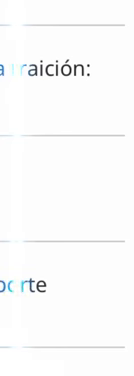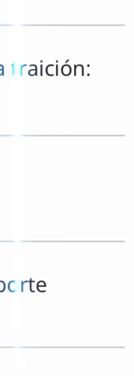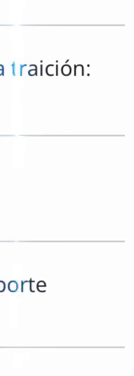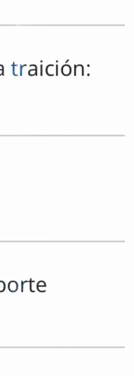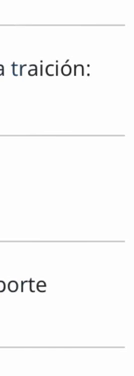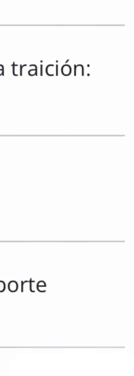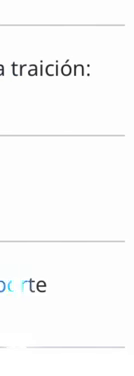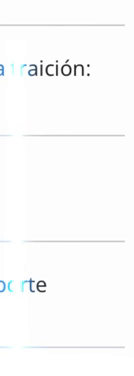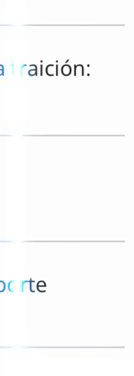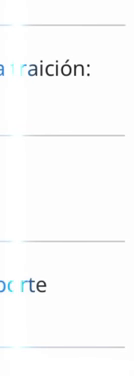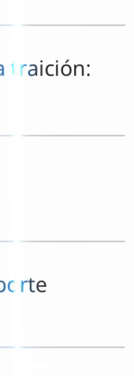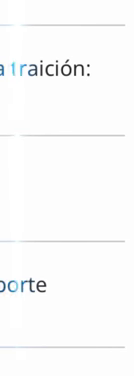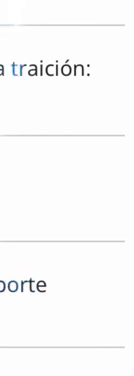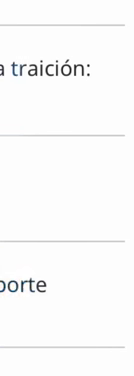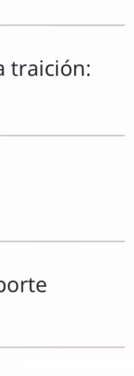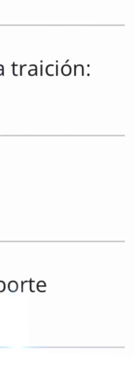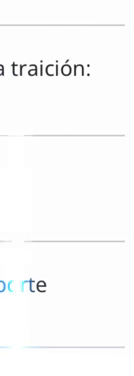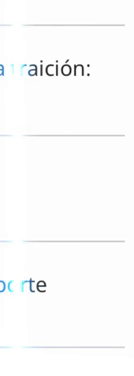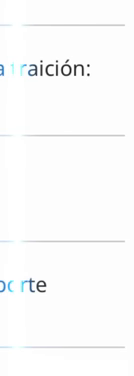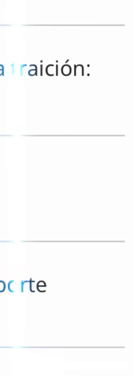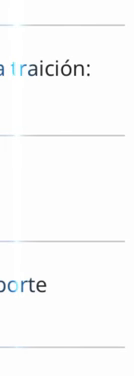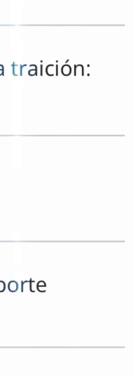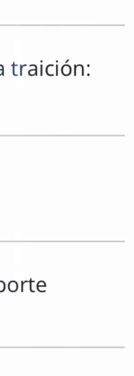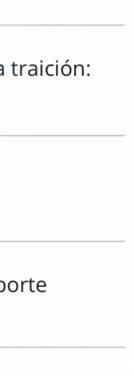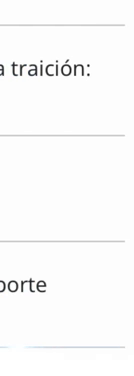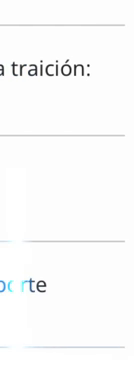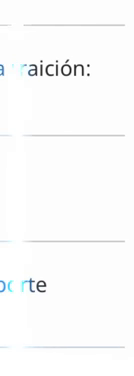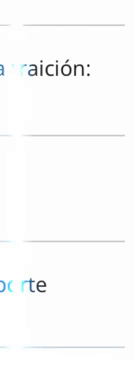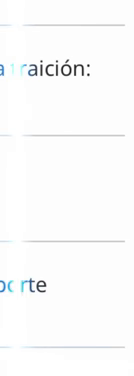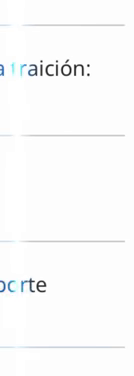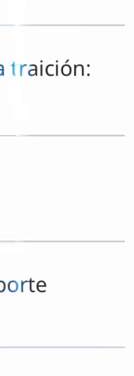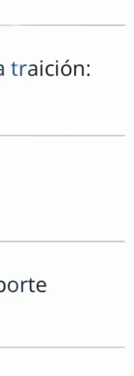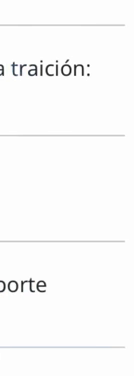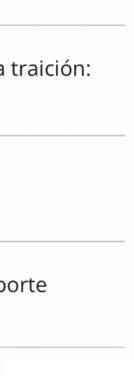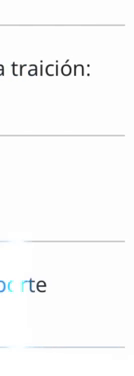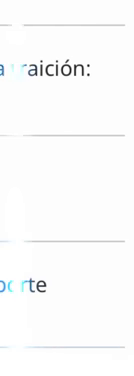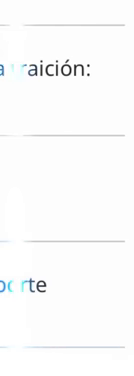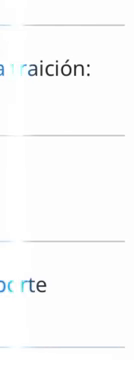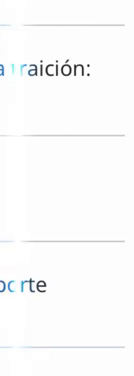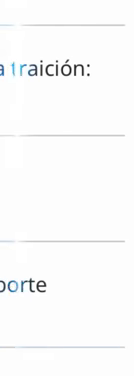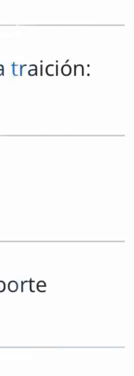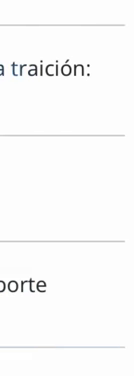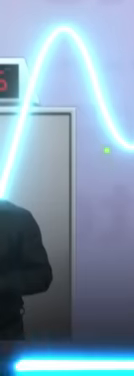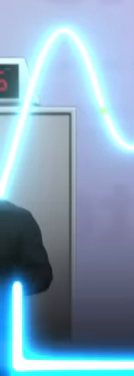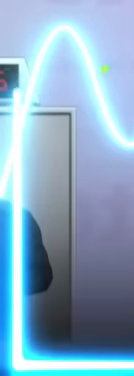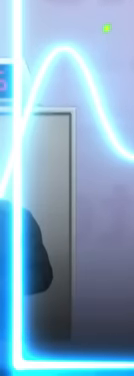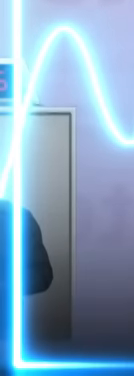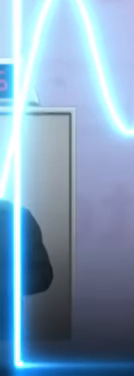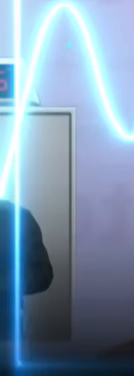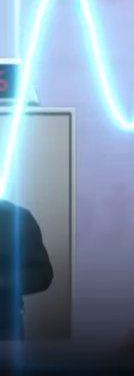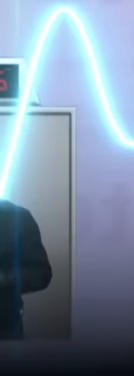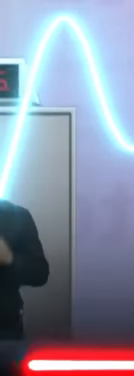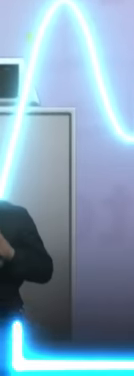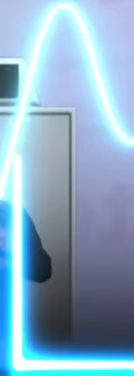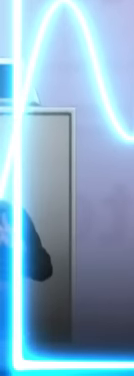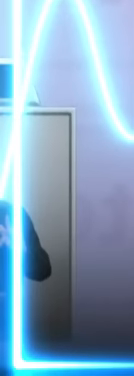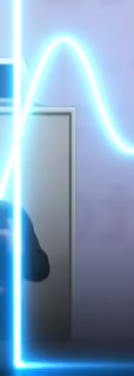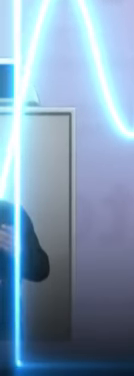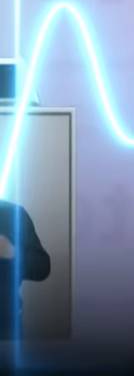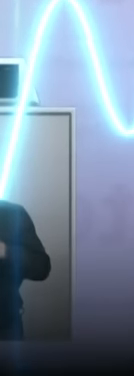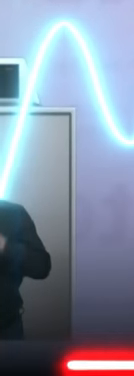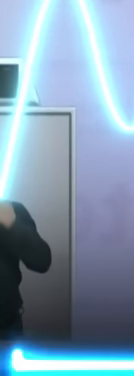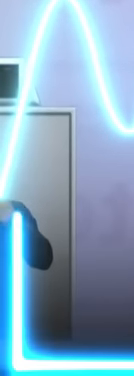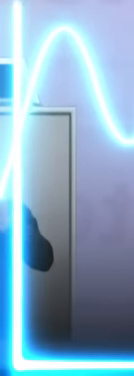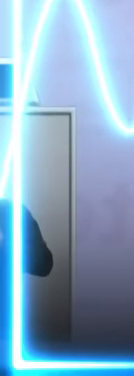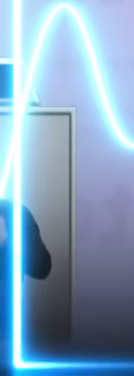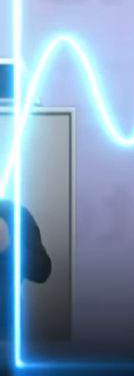pues aseguró que no solo no se eliminarán, sino que se van a ampliar. Pues en este debate pudimos darnos